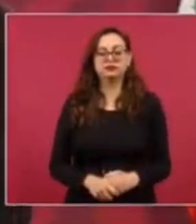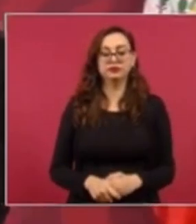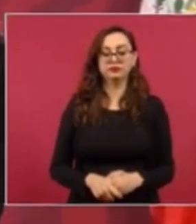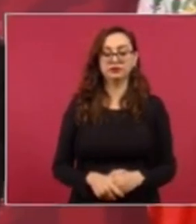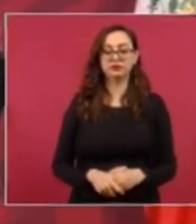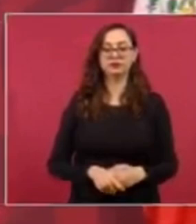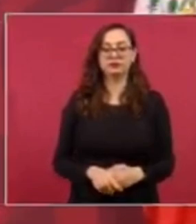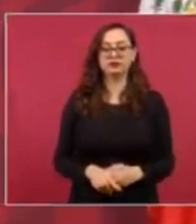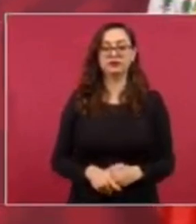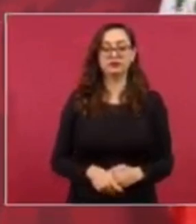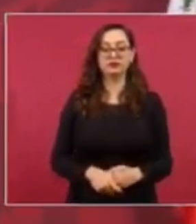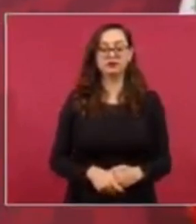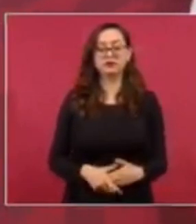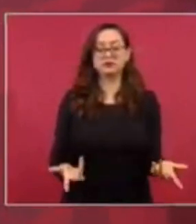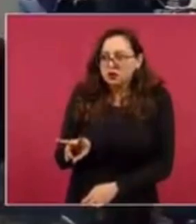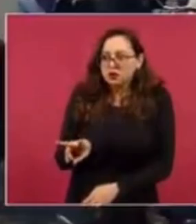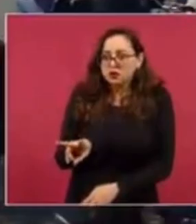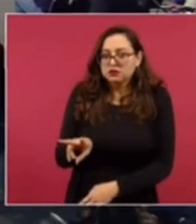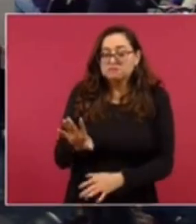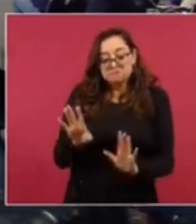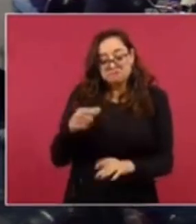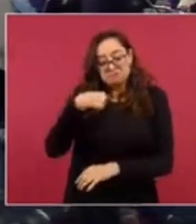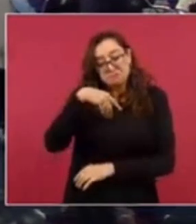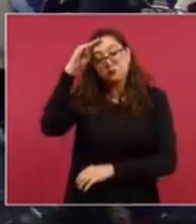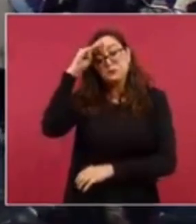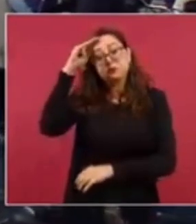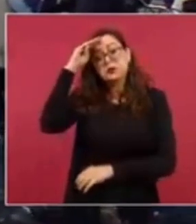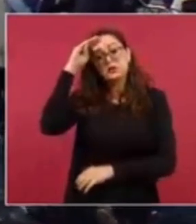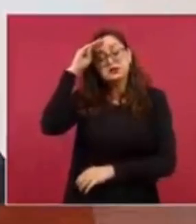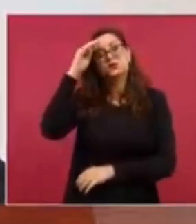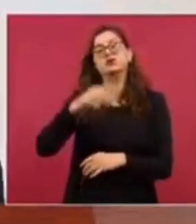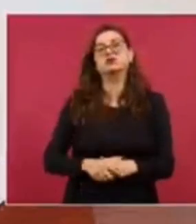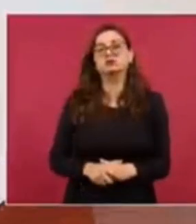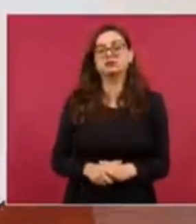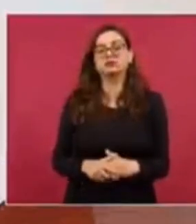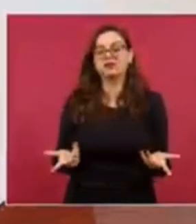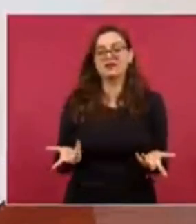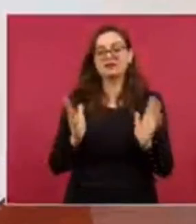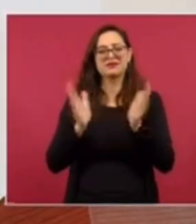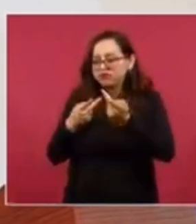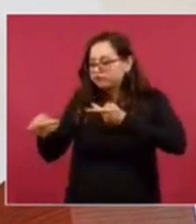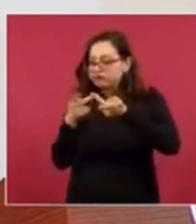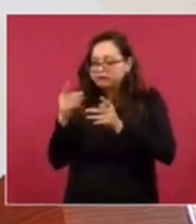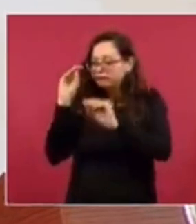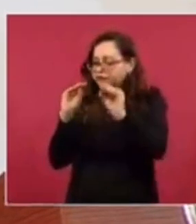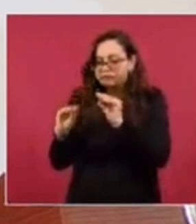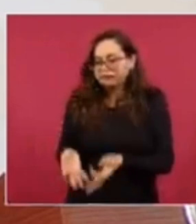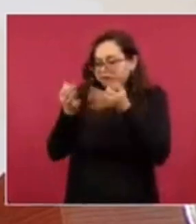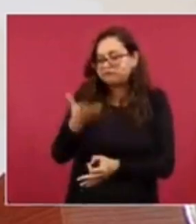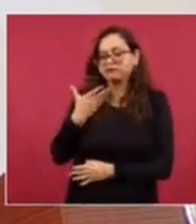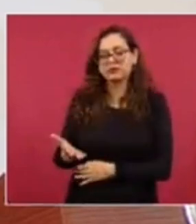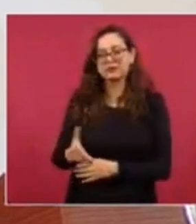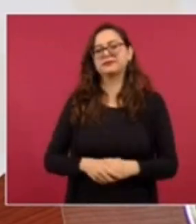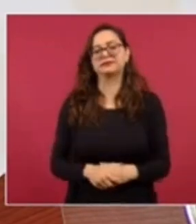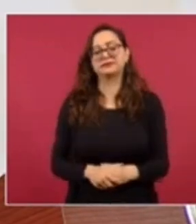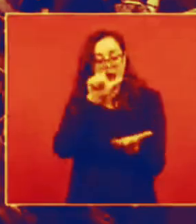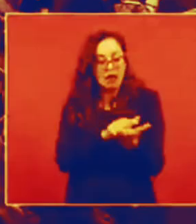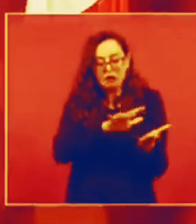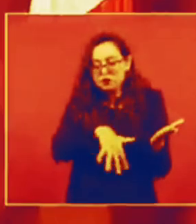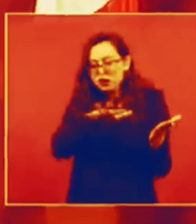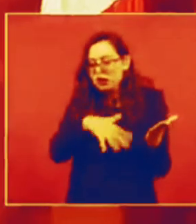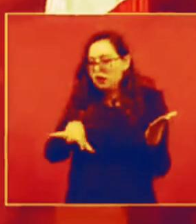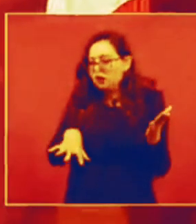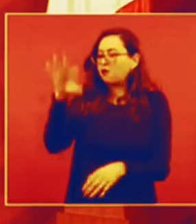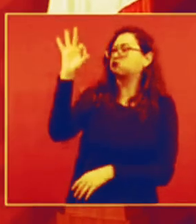que pasaron estos hechos, pues yo lo que imagino es que ya tenían todo para destituirlo. Imagínense el precepto legal,